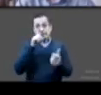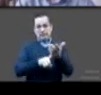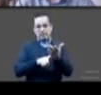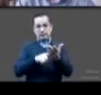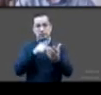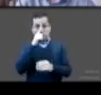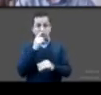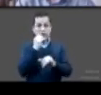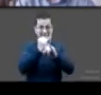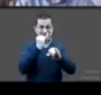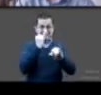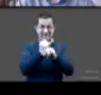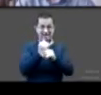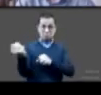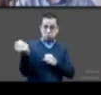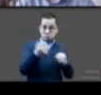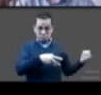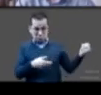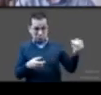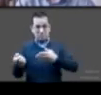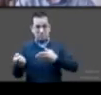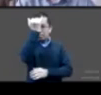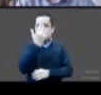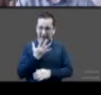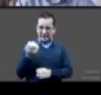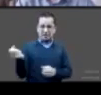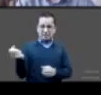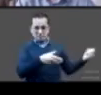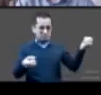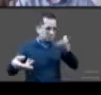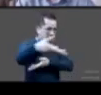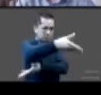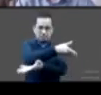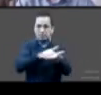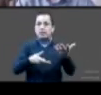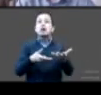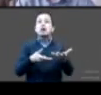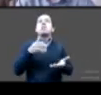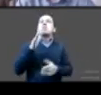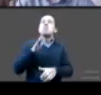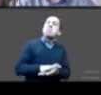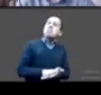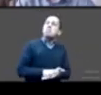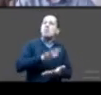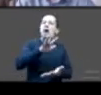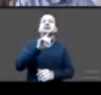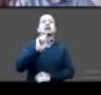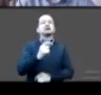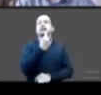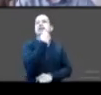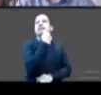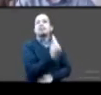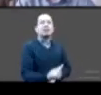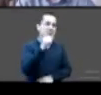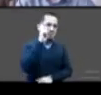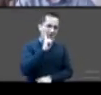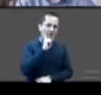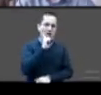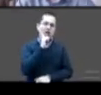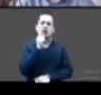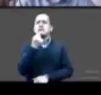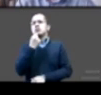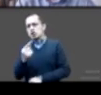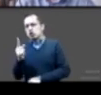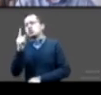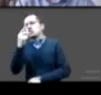se comparten, las víctimas son niñas. Y bueno, en menor medida niños, ¿verdad?